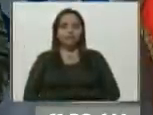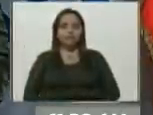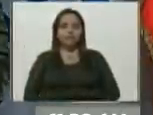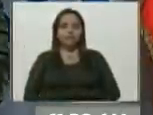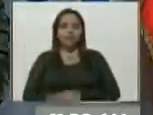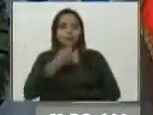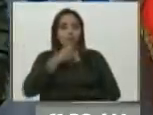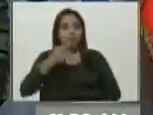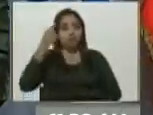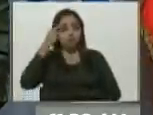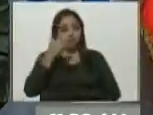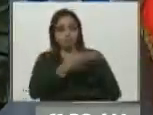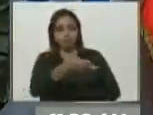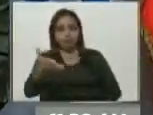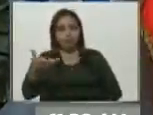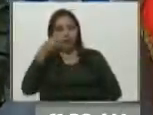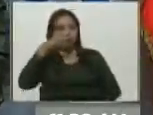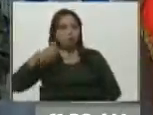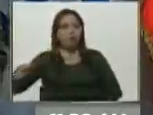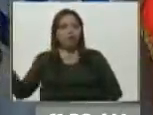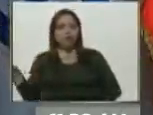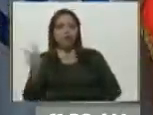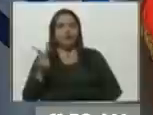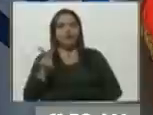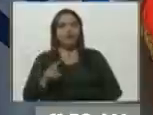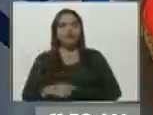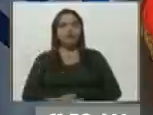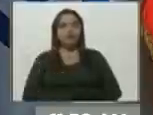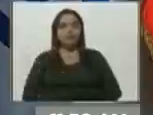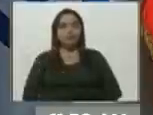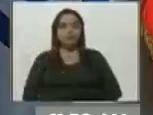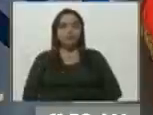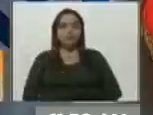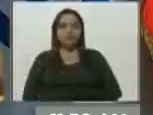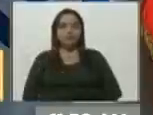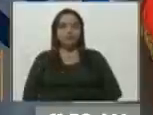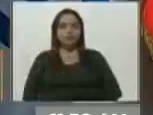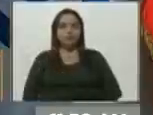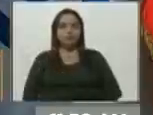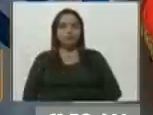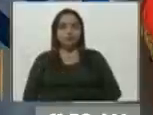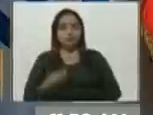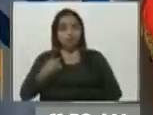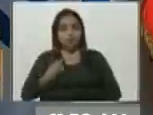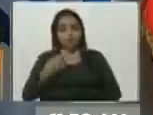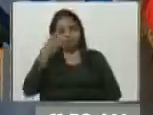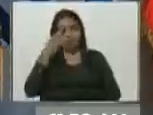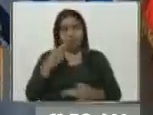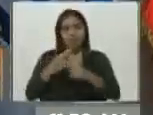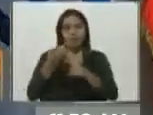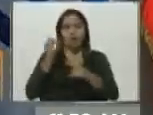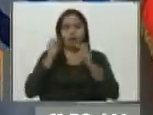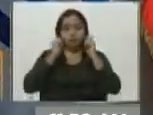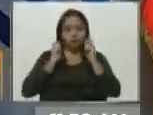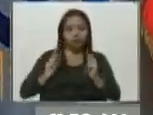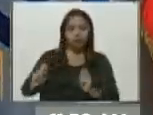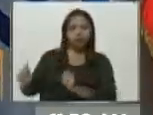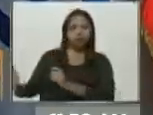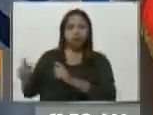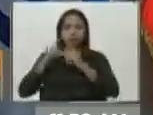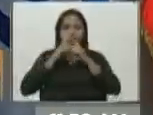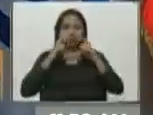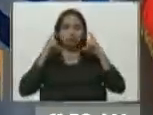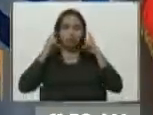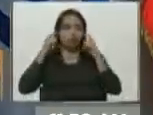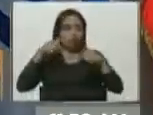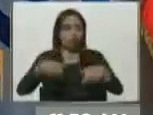Buenos días tengan todos ustedes, pueblo de Venezuela. Con el debido respeto nos quitamos esta obligatoria mascarilla.